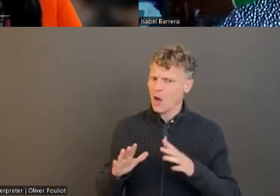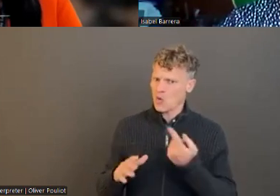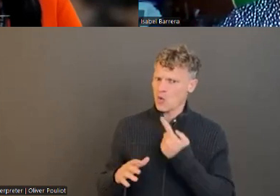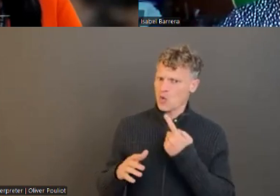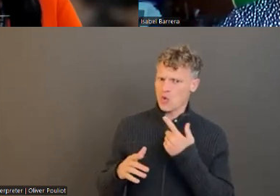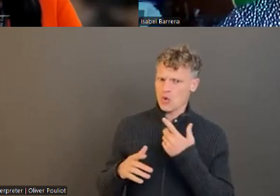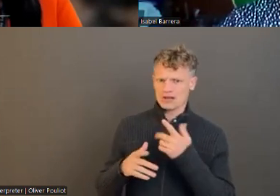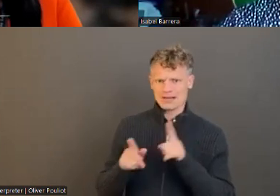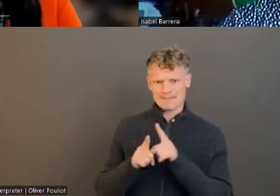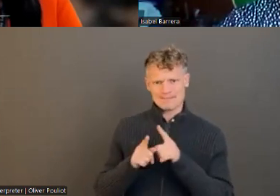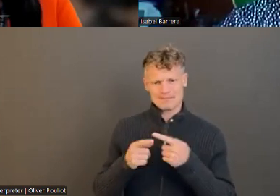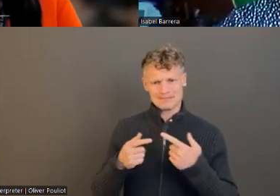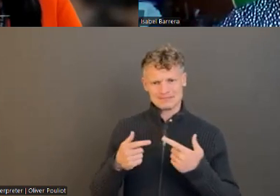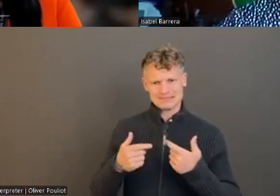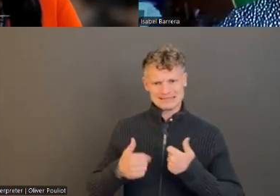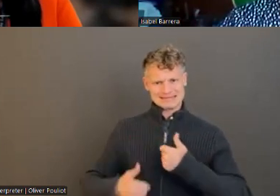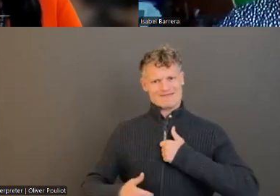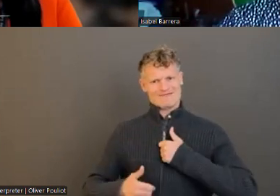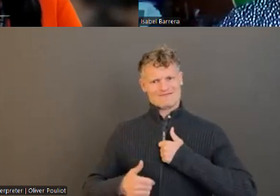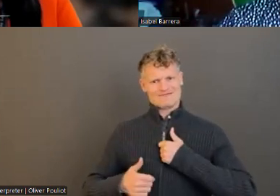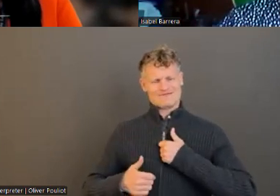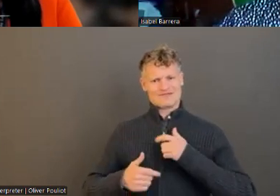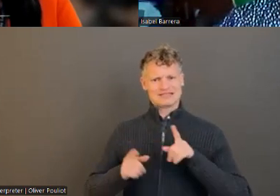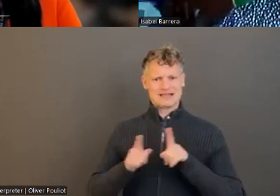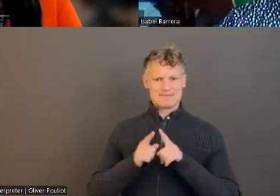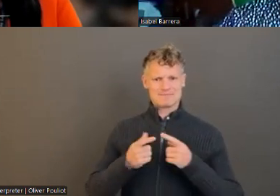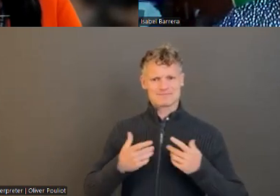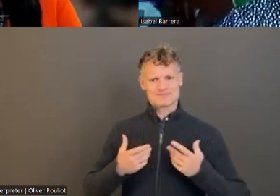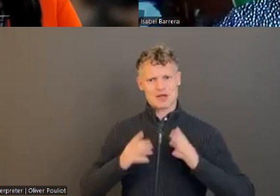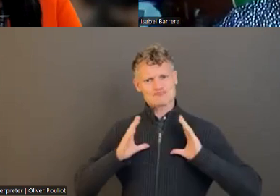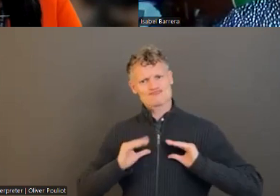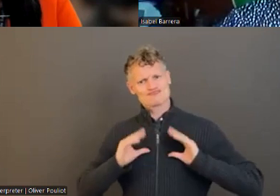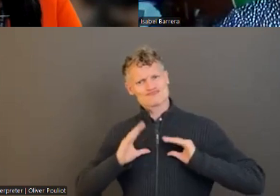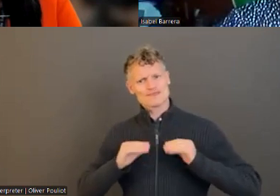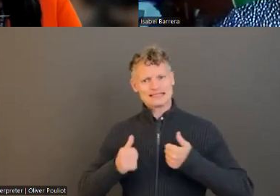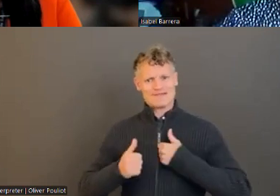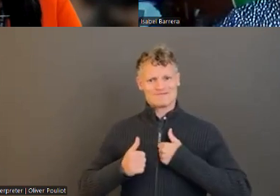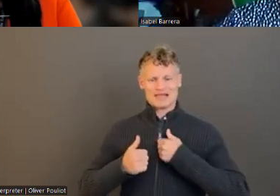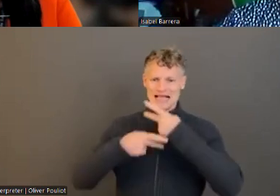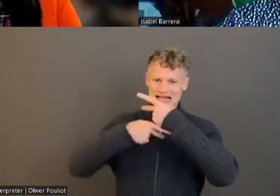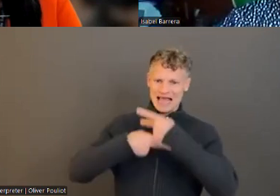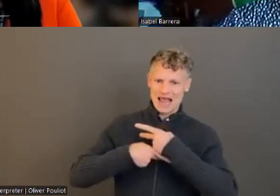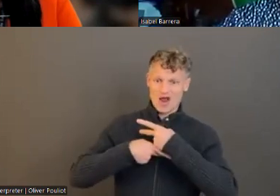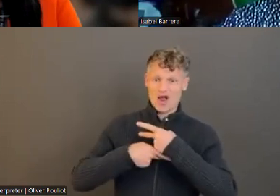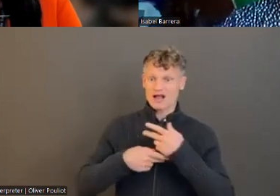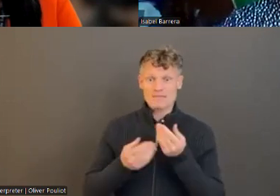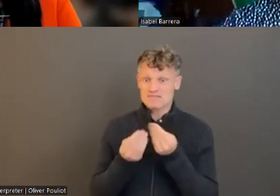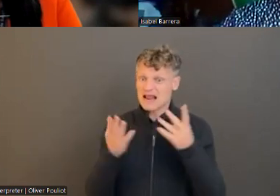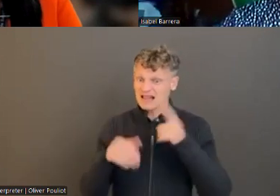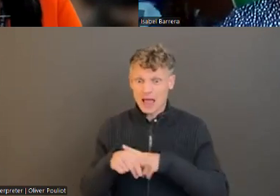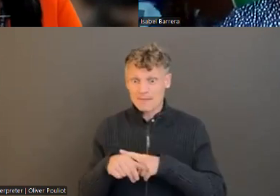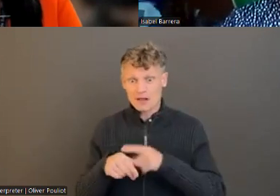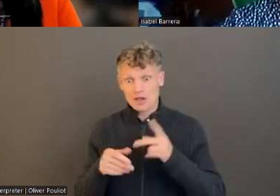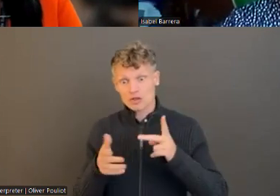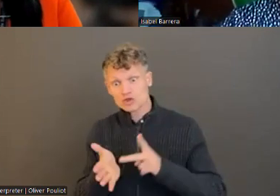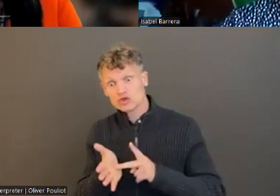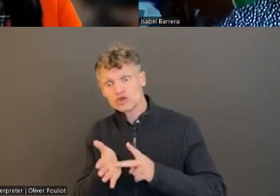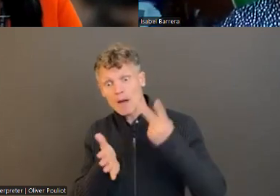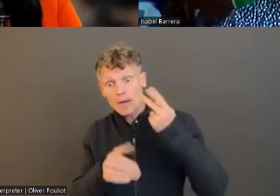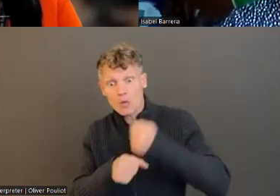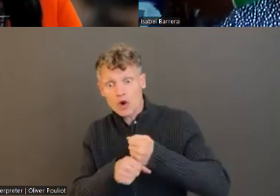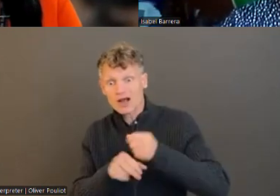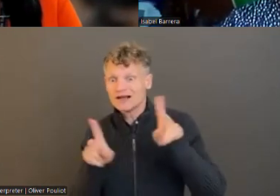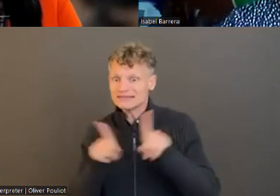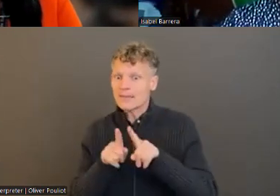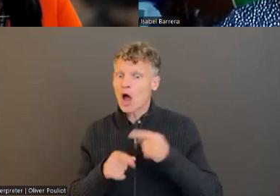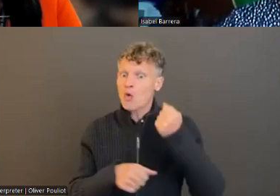al trabajo, relacionada al cuidado de otros y a los labores domésticos. Entonces, creo que esos enfoques, el mirar